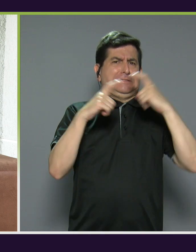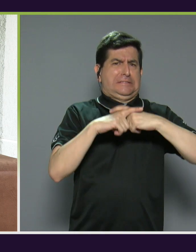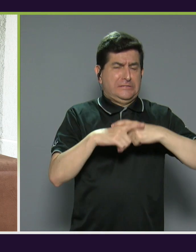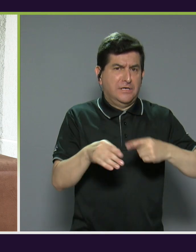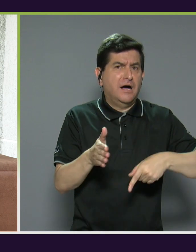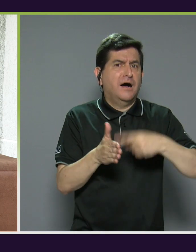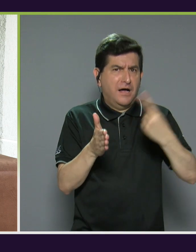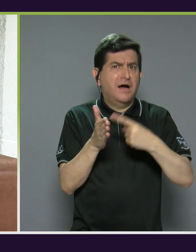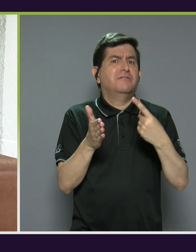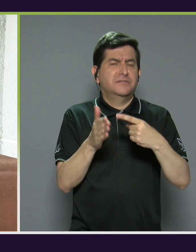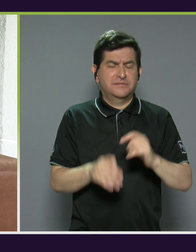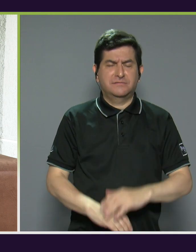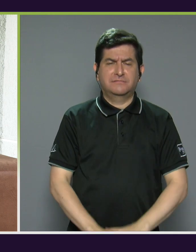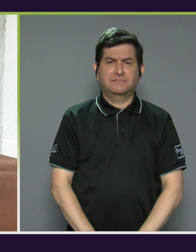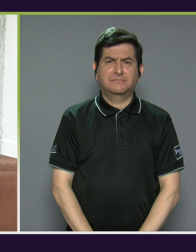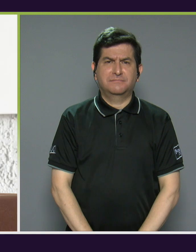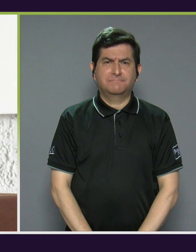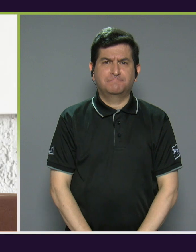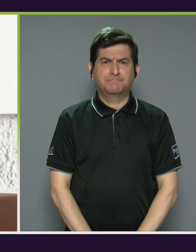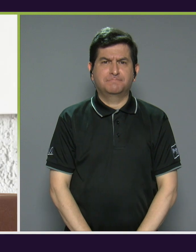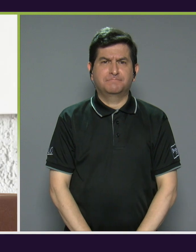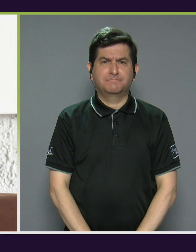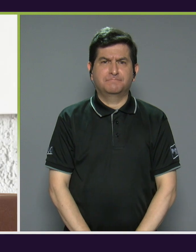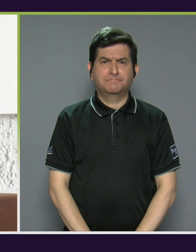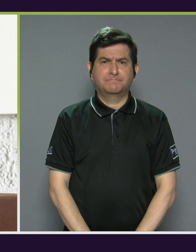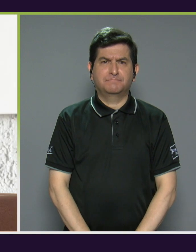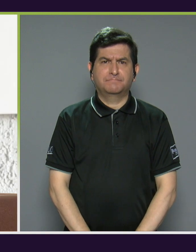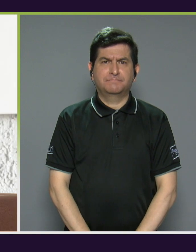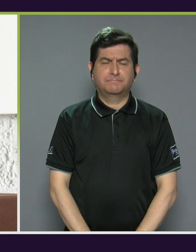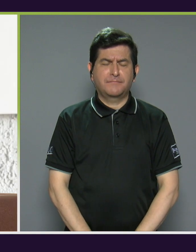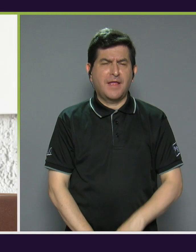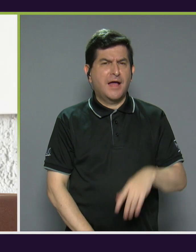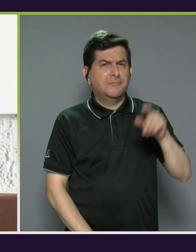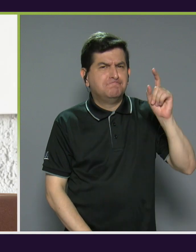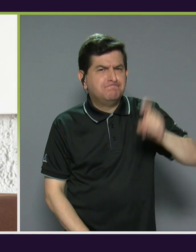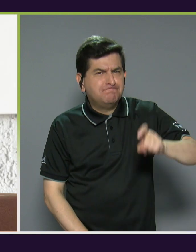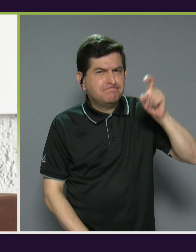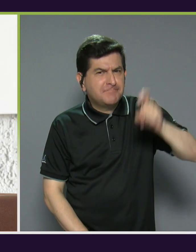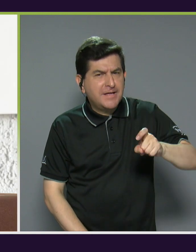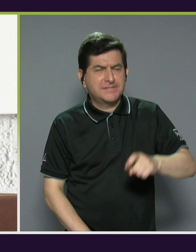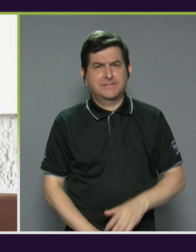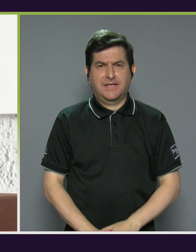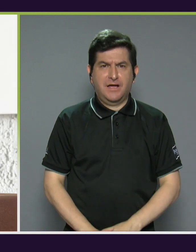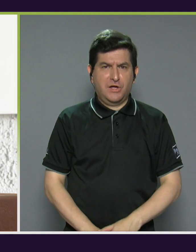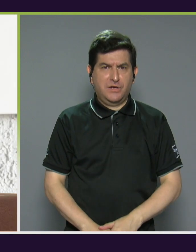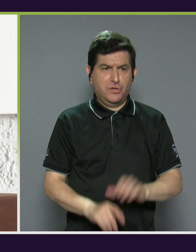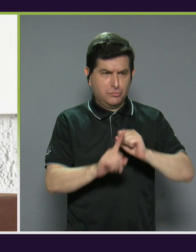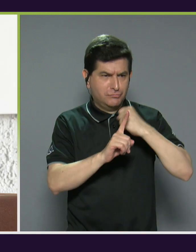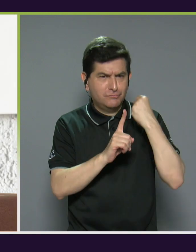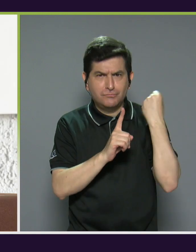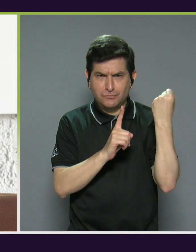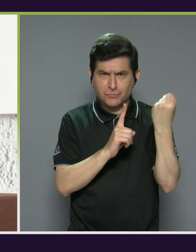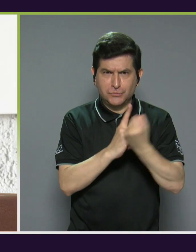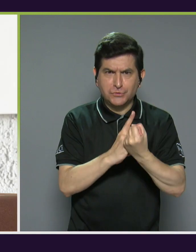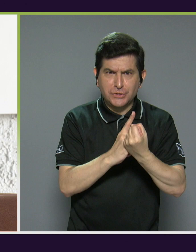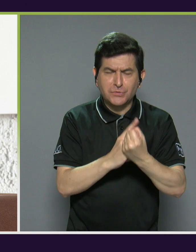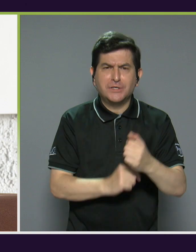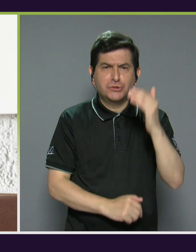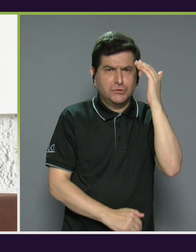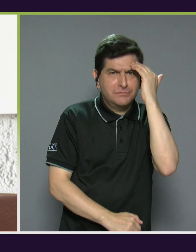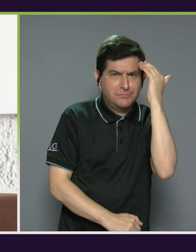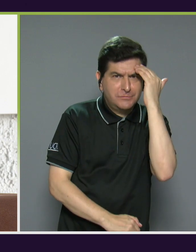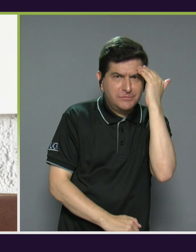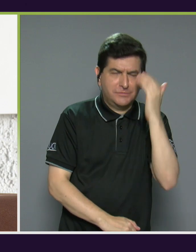muy complicadas en ocasiones también. Entonces esto deberíamos de que esto fuera,